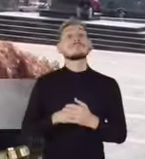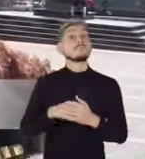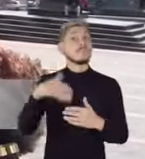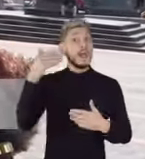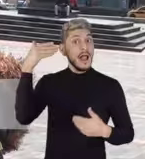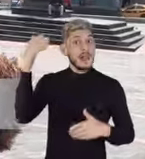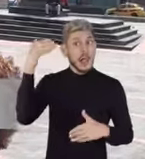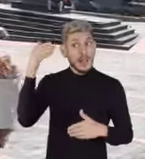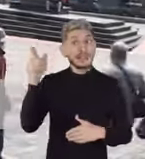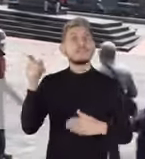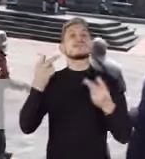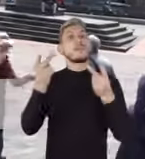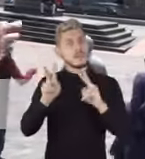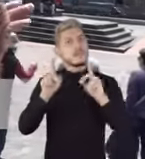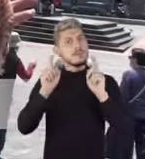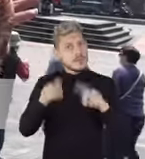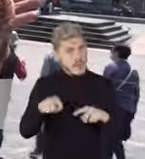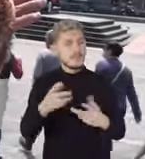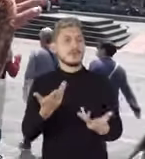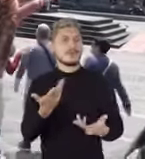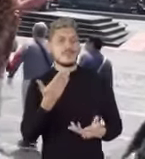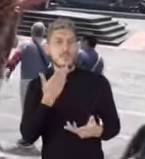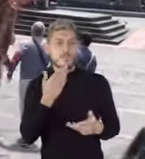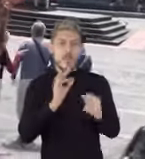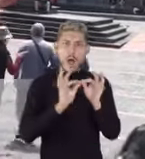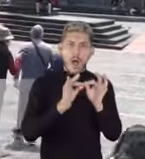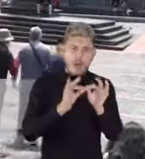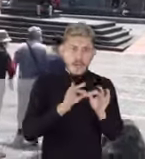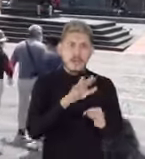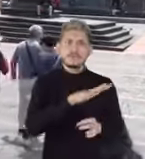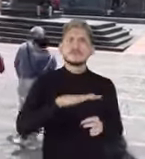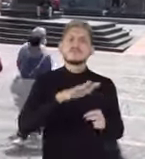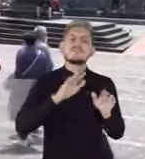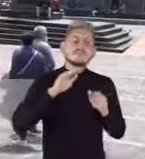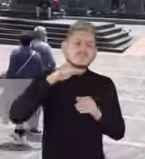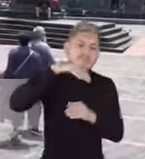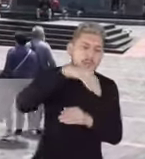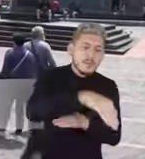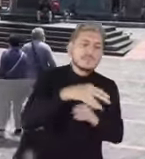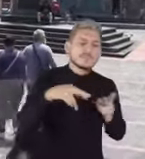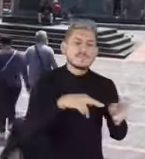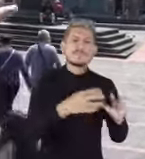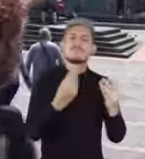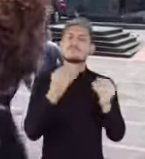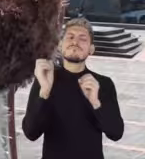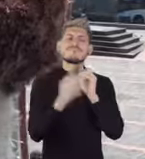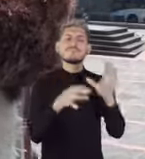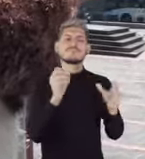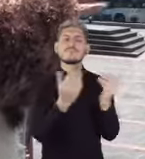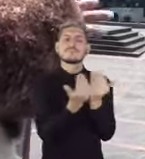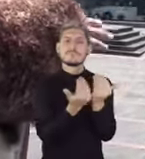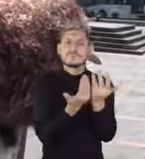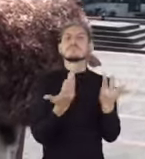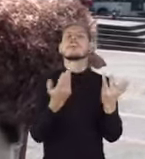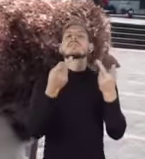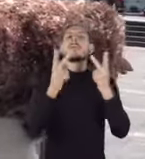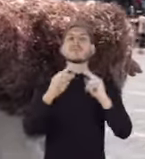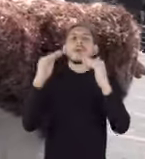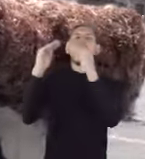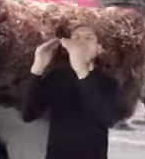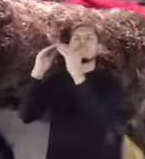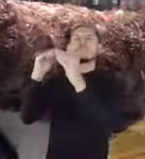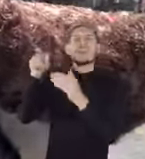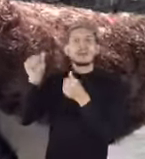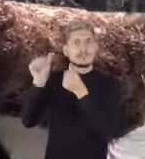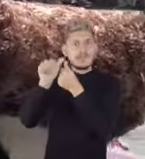pues por ese lado. Tiene que arreglar todas esas quebradas, todos los deslaves, la gente que vive allá arriba en los pueblos.